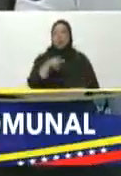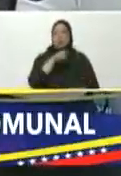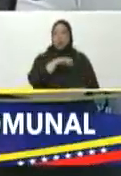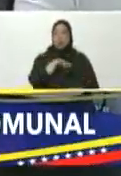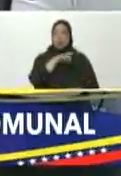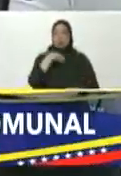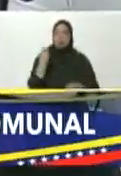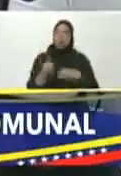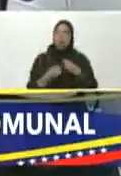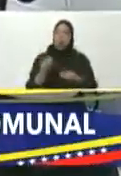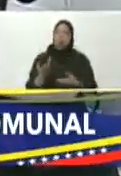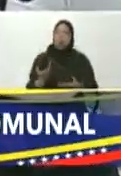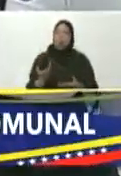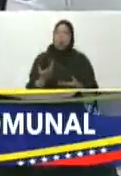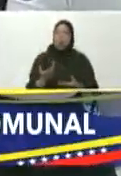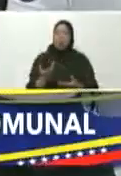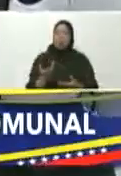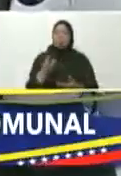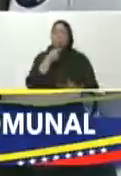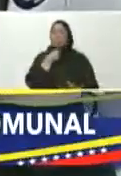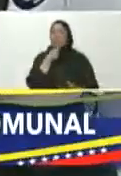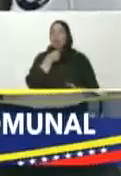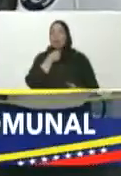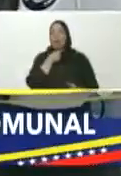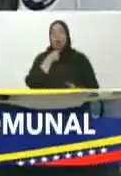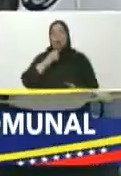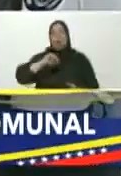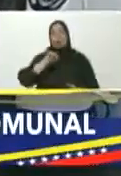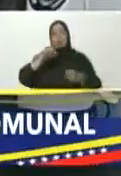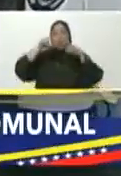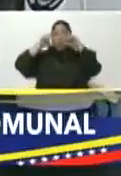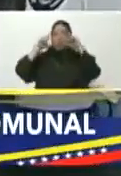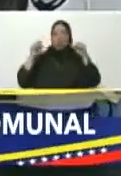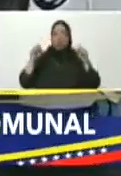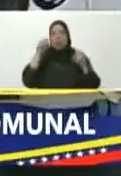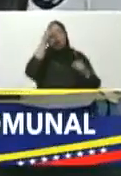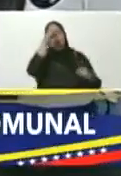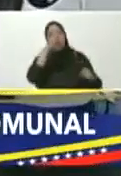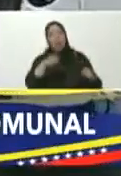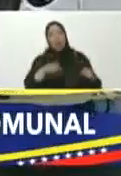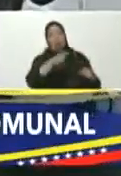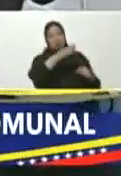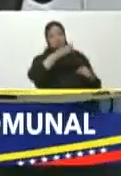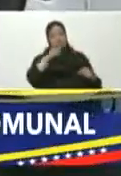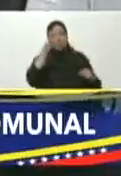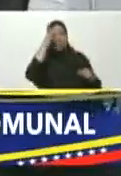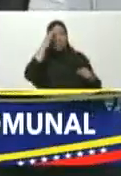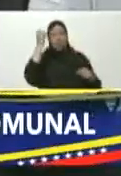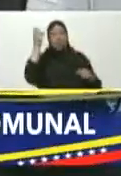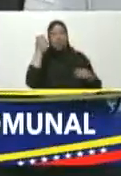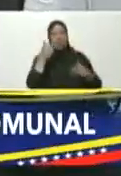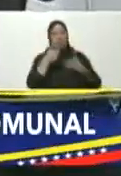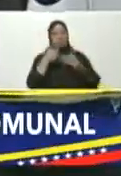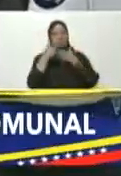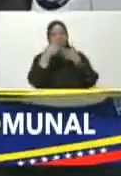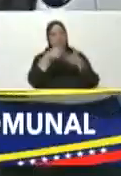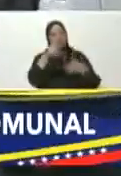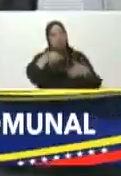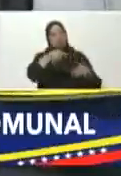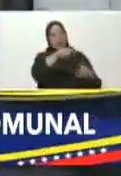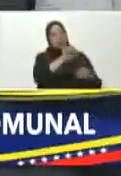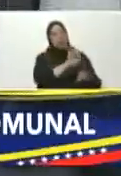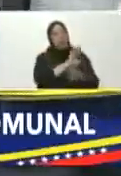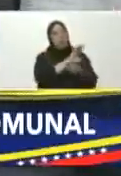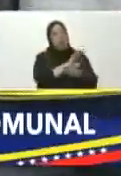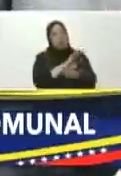policía? Excelente, me encanta mi carrera, la amo. Bueno, que Dios los bendiga y que el pueblo los ame siempre. Que Dios me la bendiga. Amén. Que amén. Dios me la